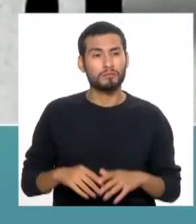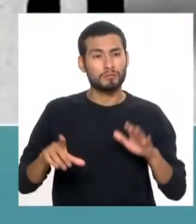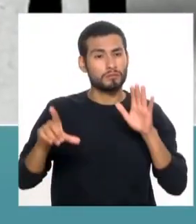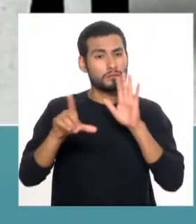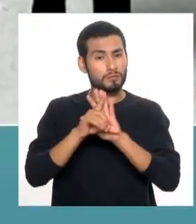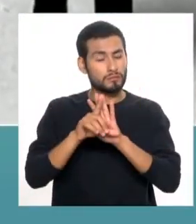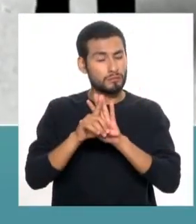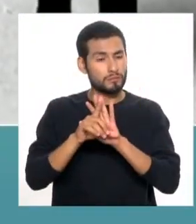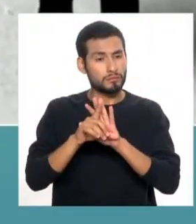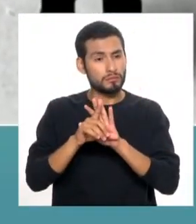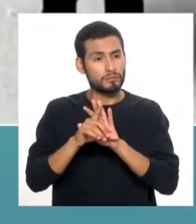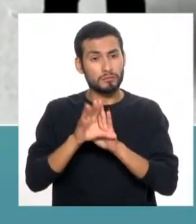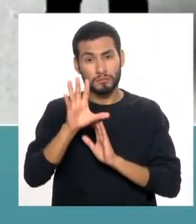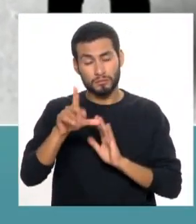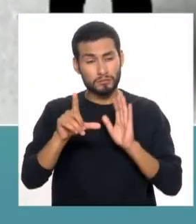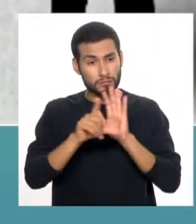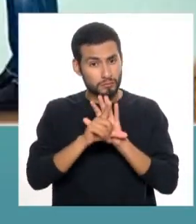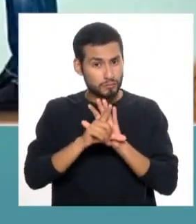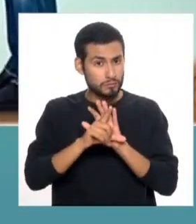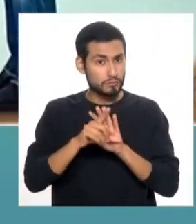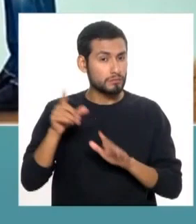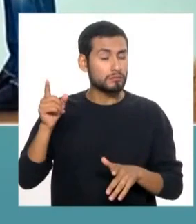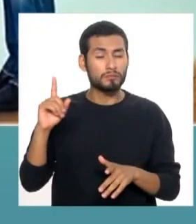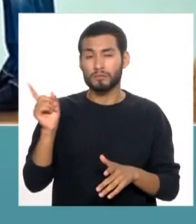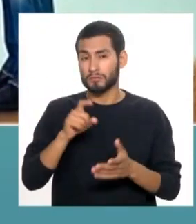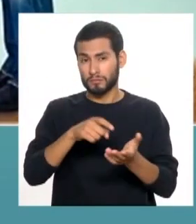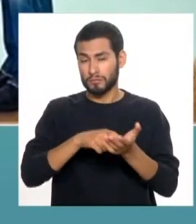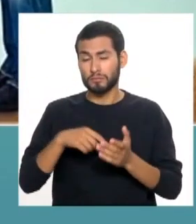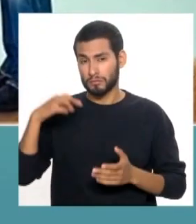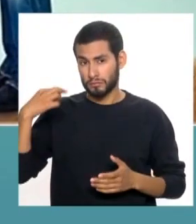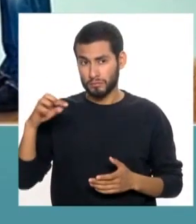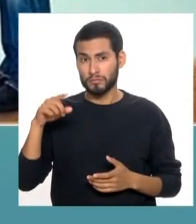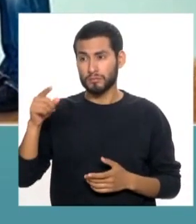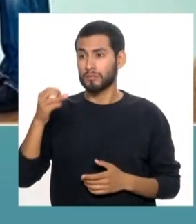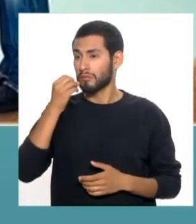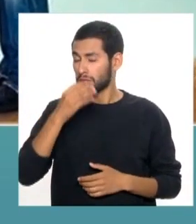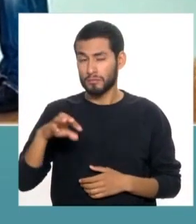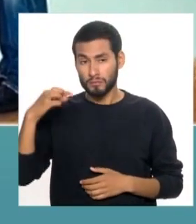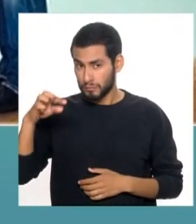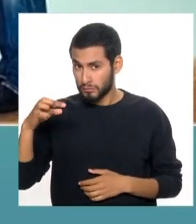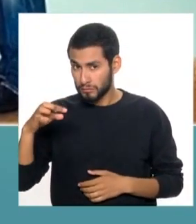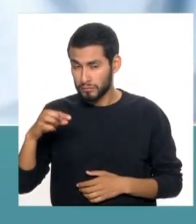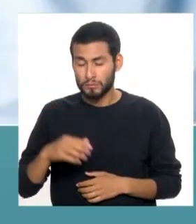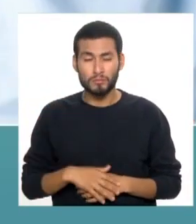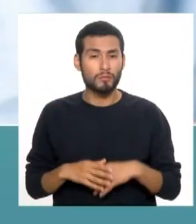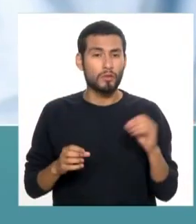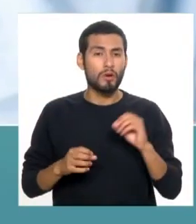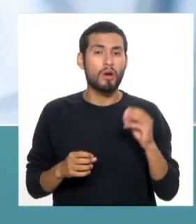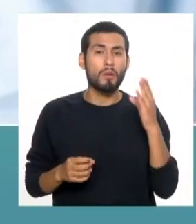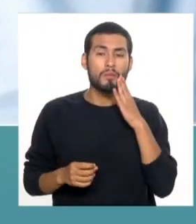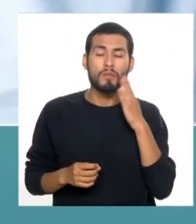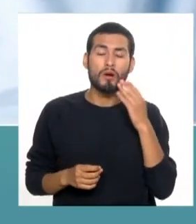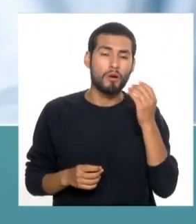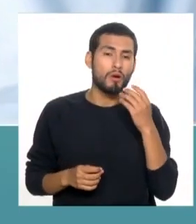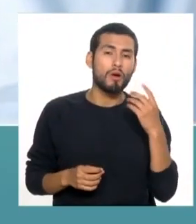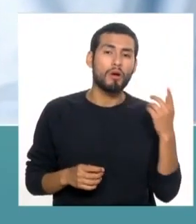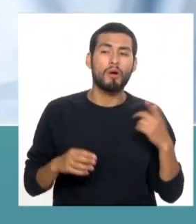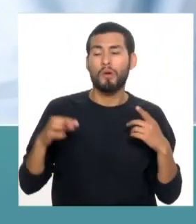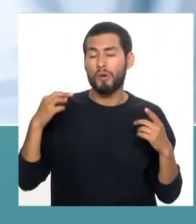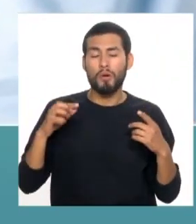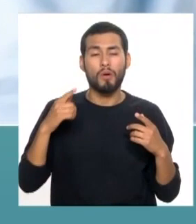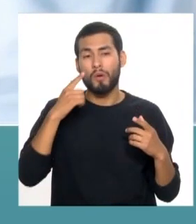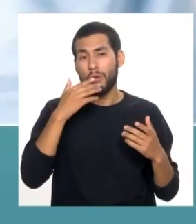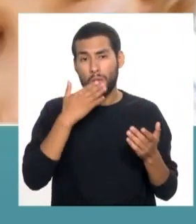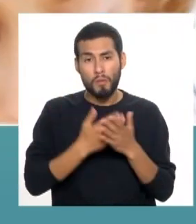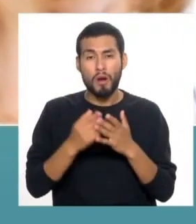ley, ojo, la ley no obliga a que un padre sea un buen padre y tampoco sea un buen marido, pero sí